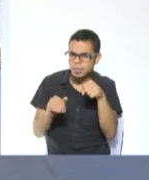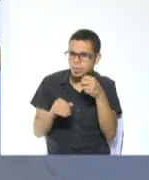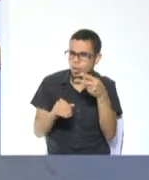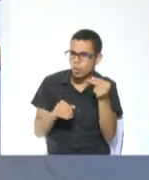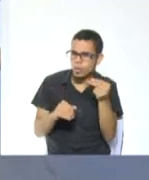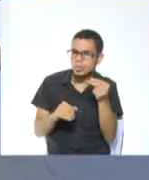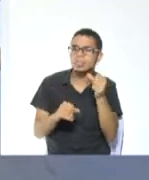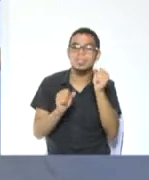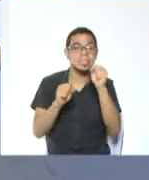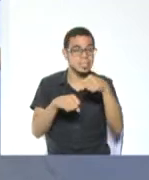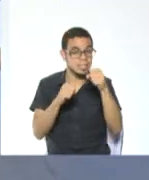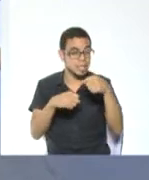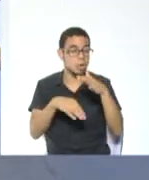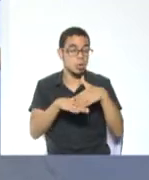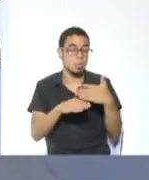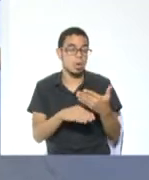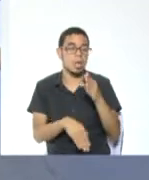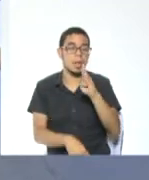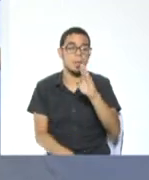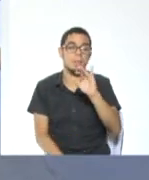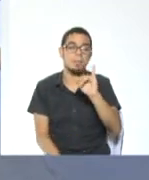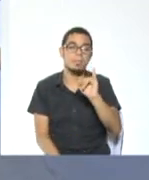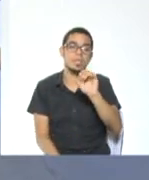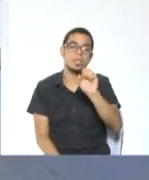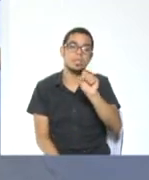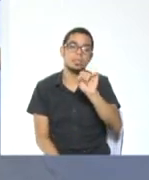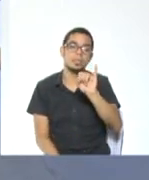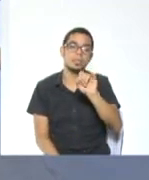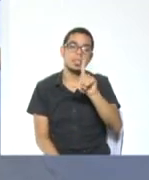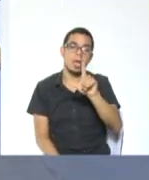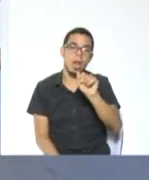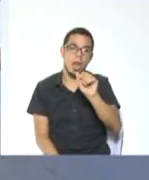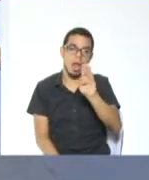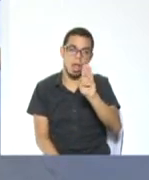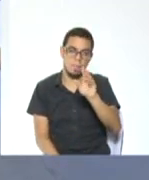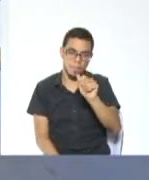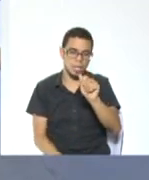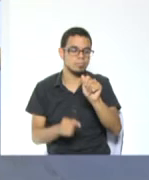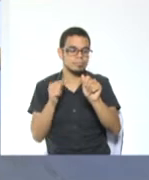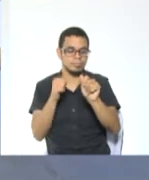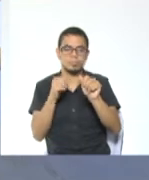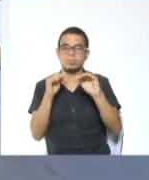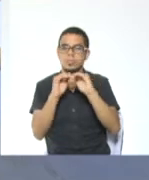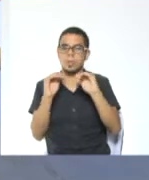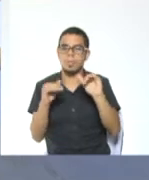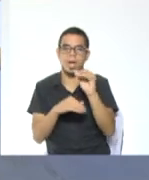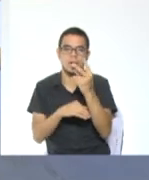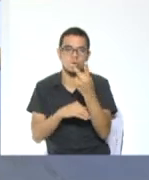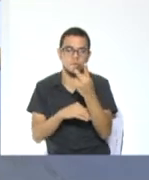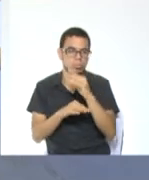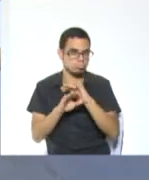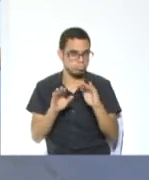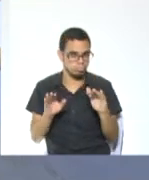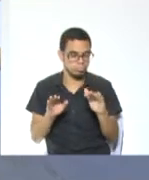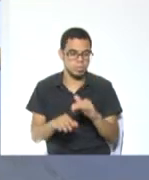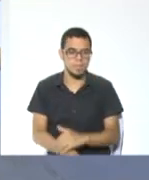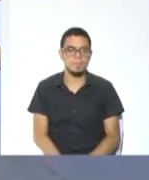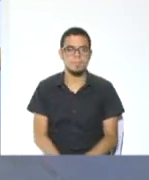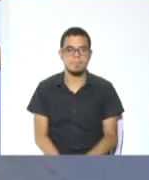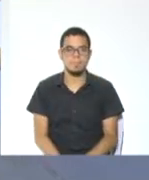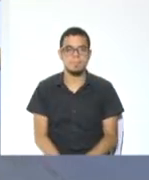indica, bi se refiere a dos sílabas. Y aquí tenemos